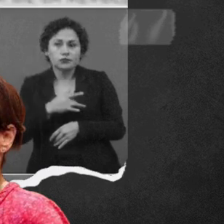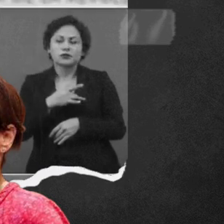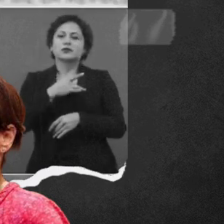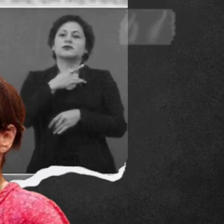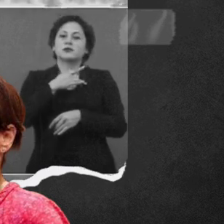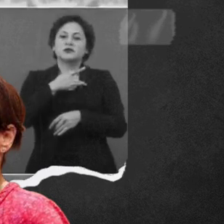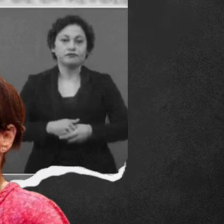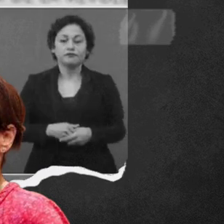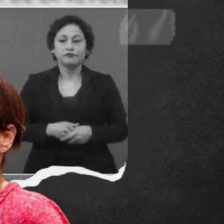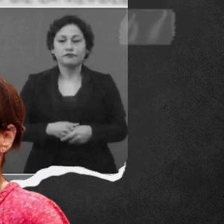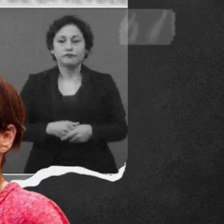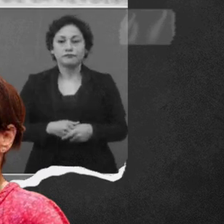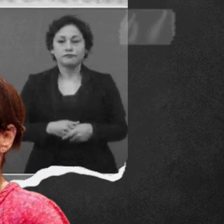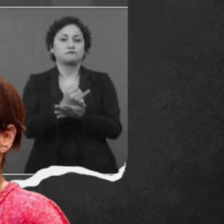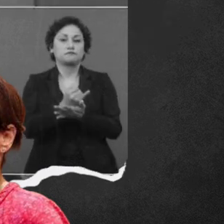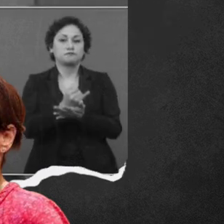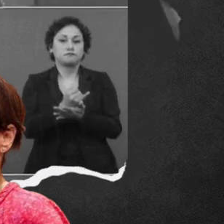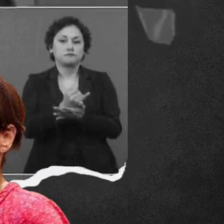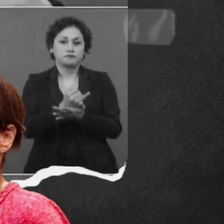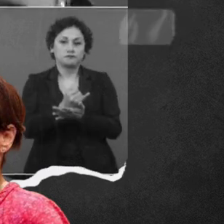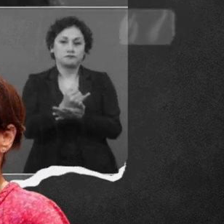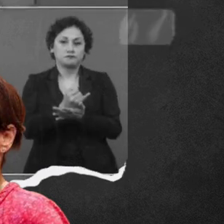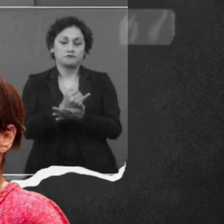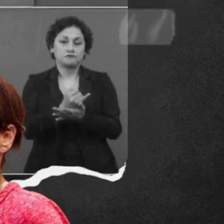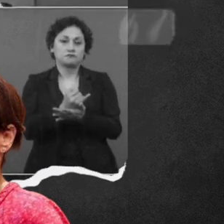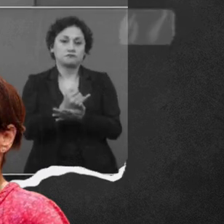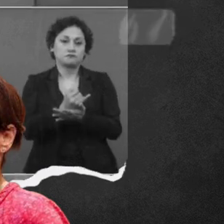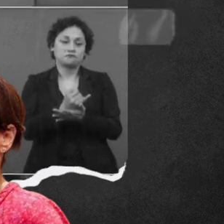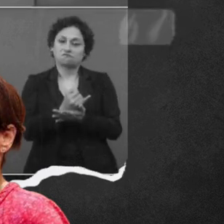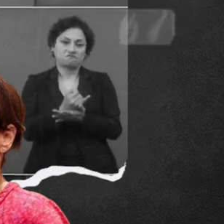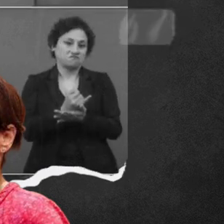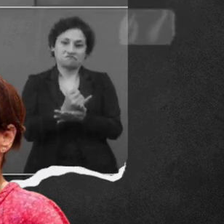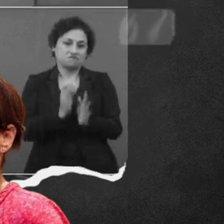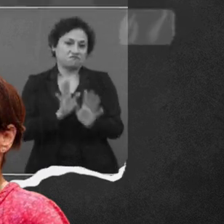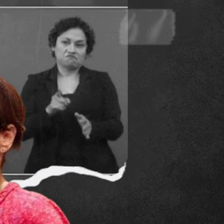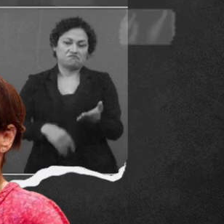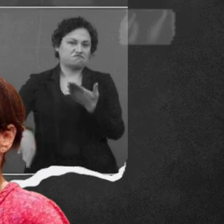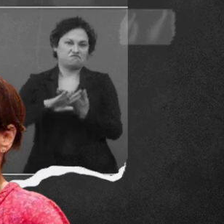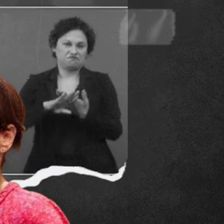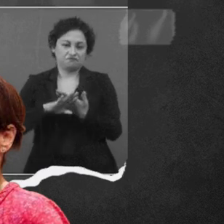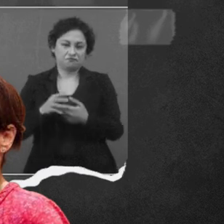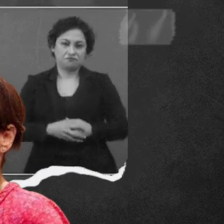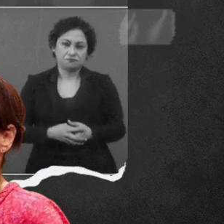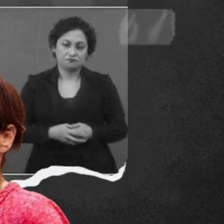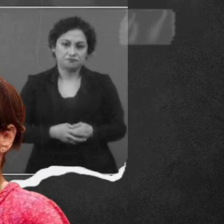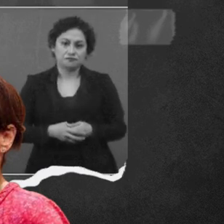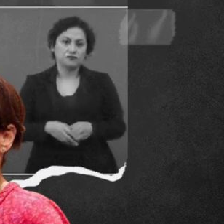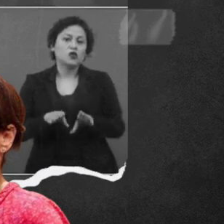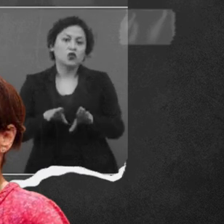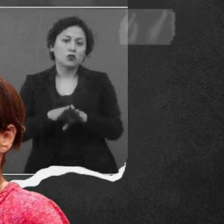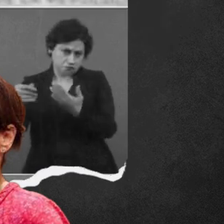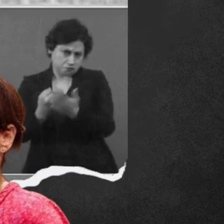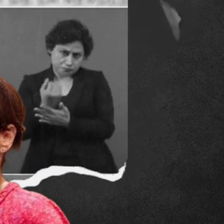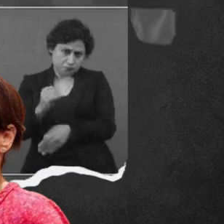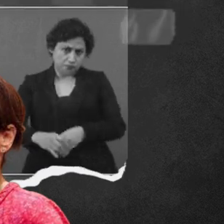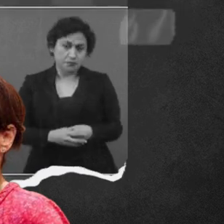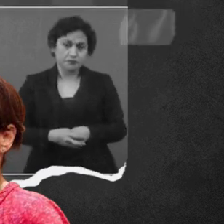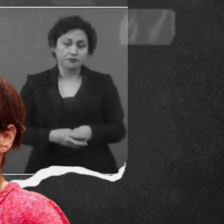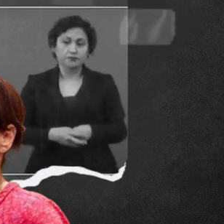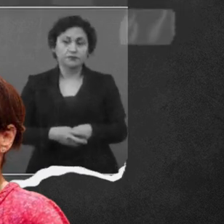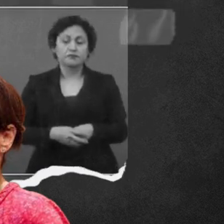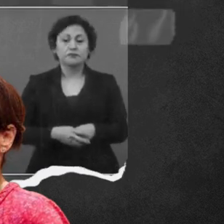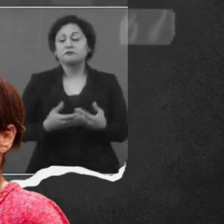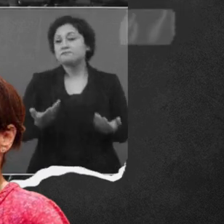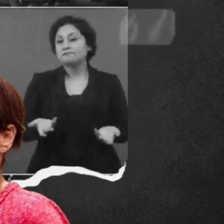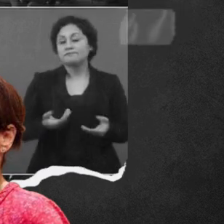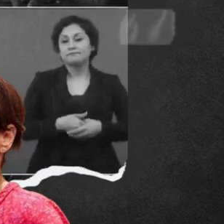haber persecución y toma la decisión pues de lanzarse en contra mía a través de su televisora. Empiezan a